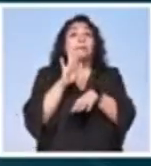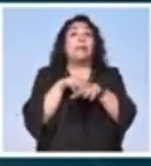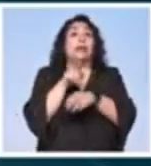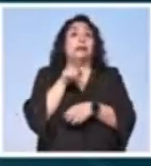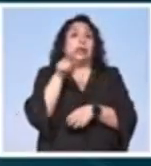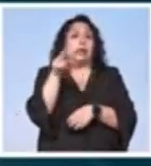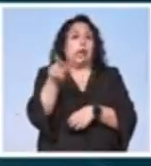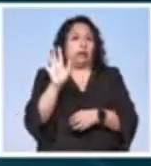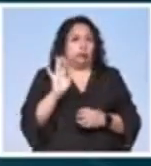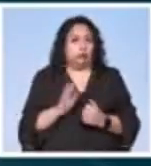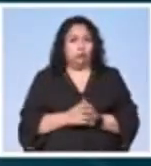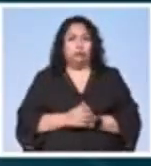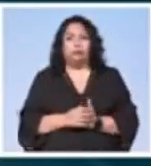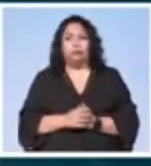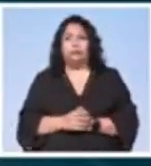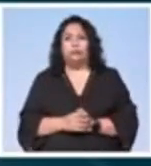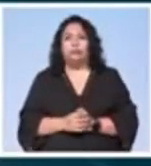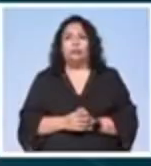allá.